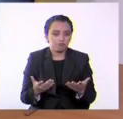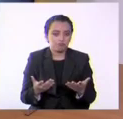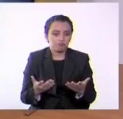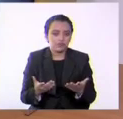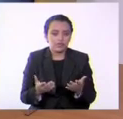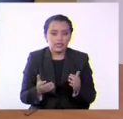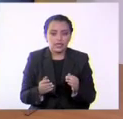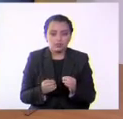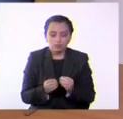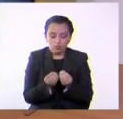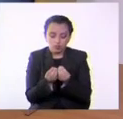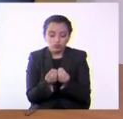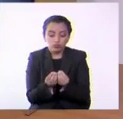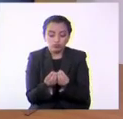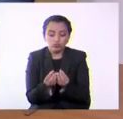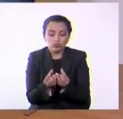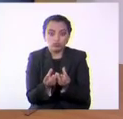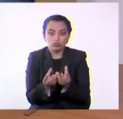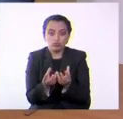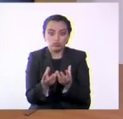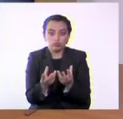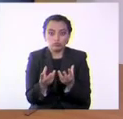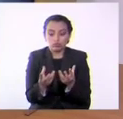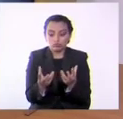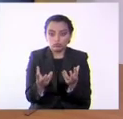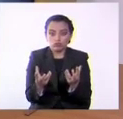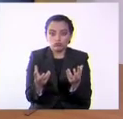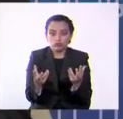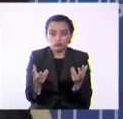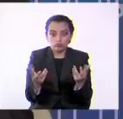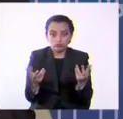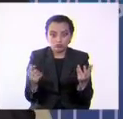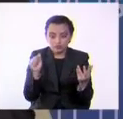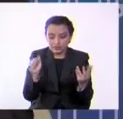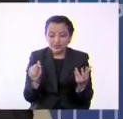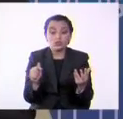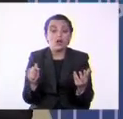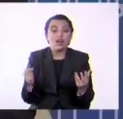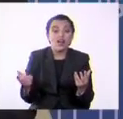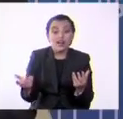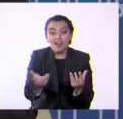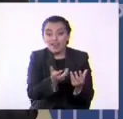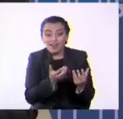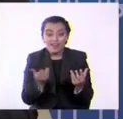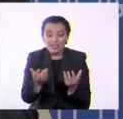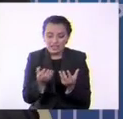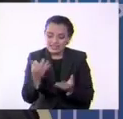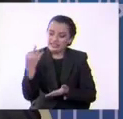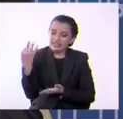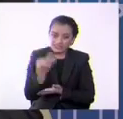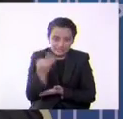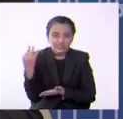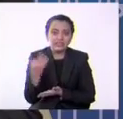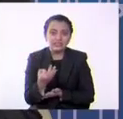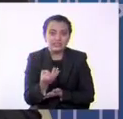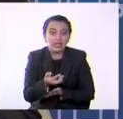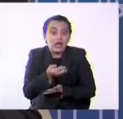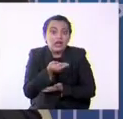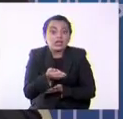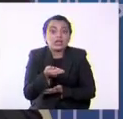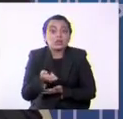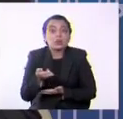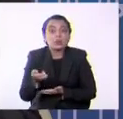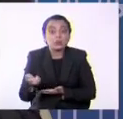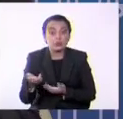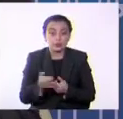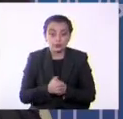crecimiento poblacional demanda recursos. Total. Como bien lo dice Edward, el crecimiento poblacional también